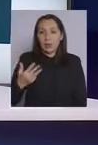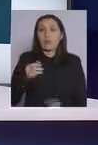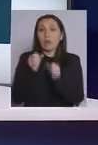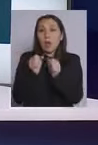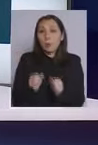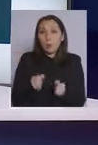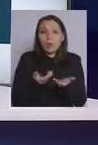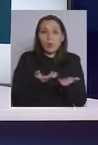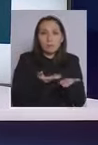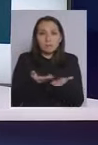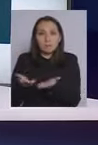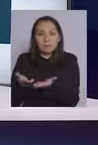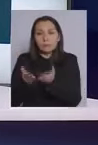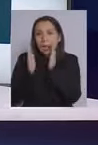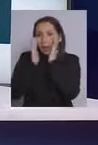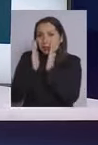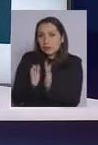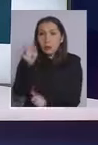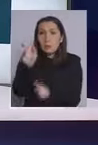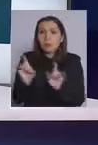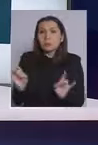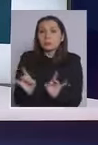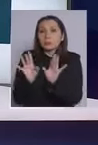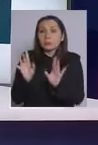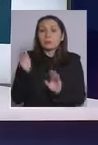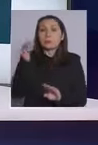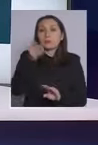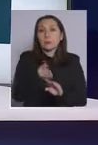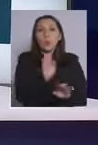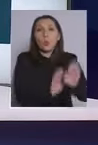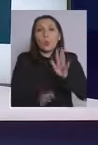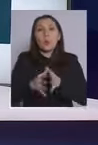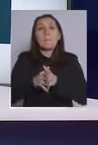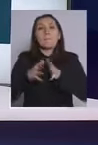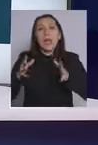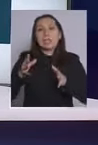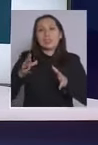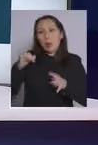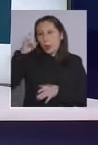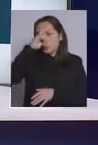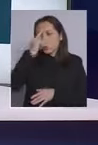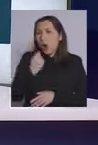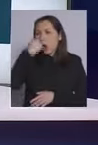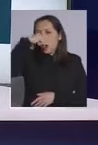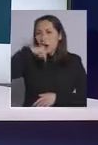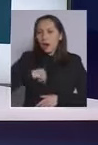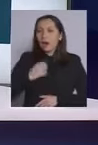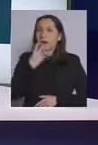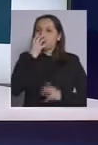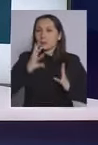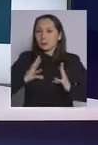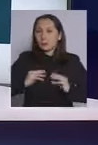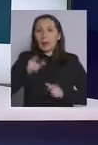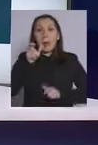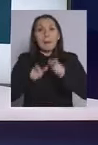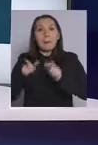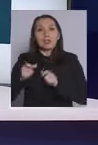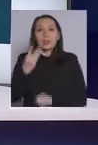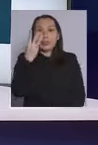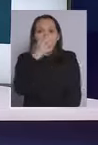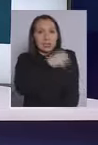poder atender a personas que requieran de este cuidado de mayor complejidad, sobre todo para las personas de las